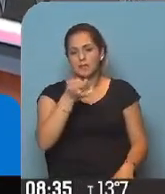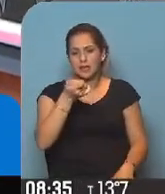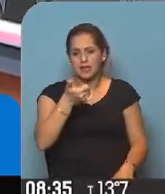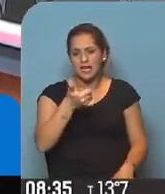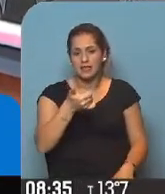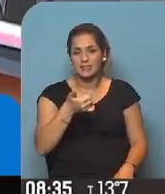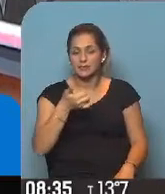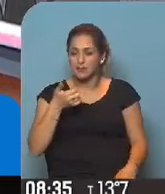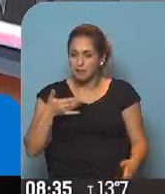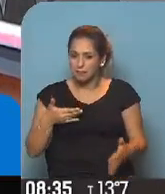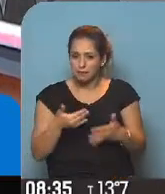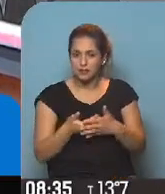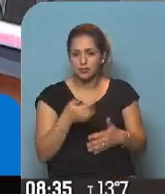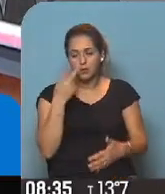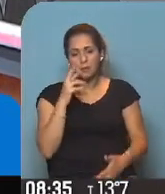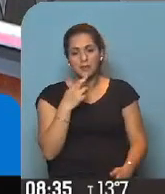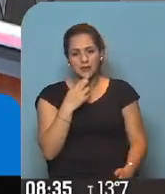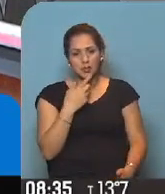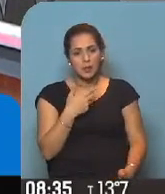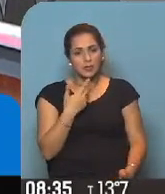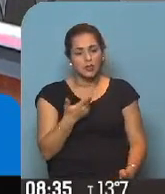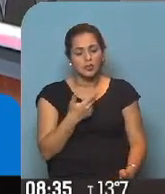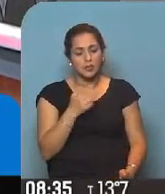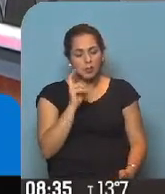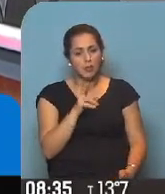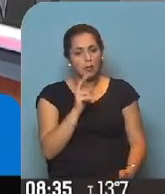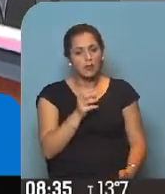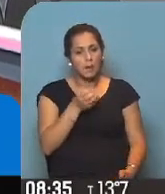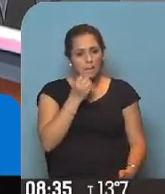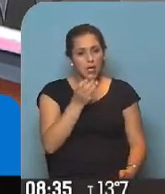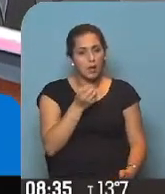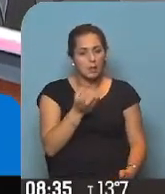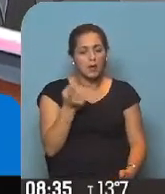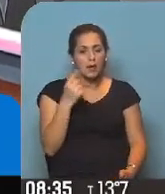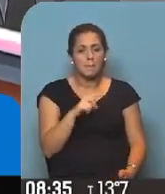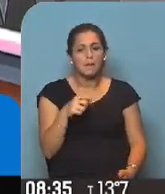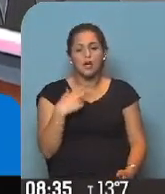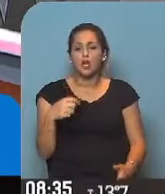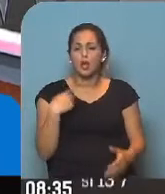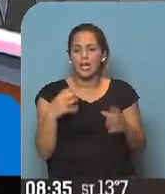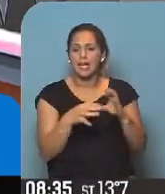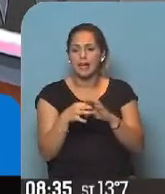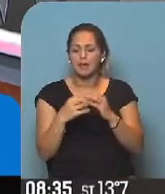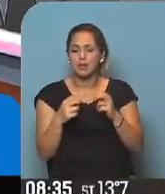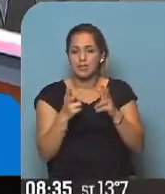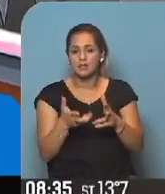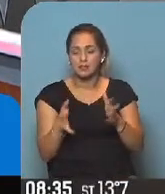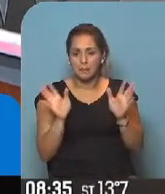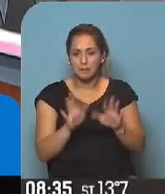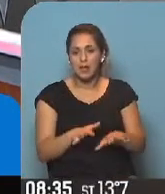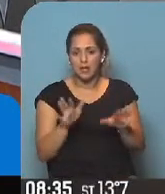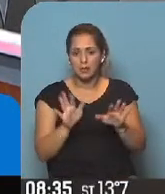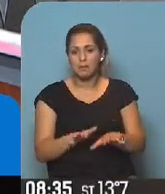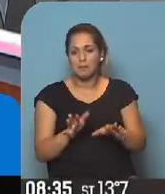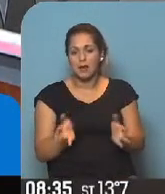final de 2019 y viste vamos viendo mejoras y mejoras y mejoras pero todo esto los gremios que dicen un nuevo paro están